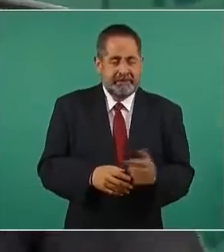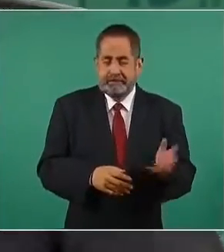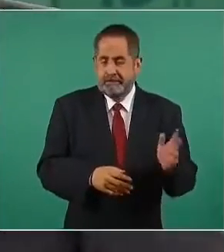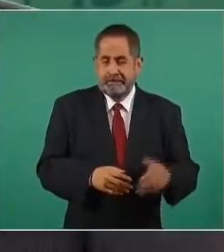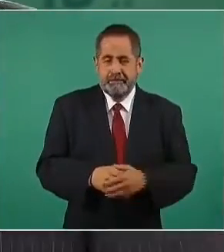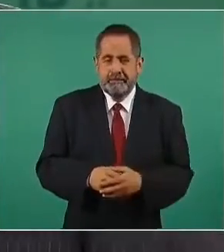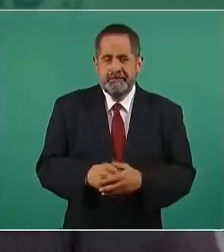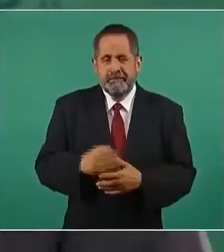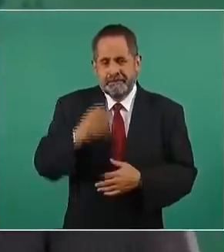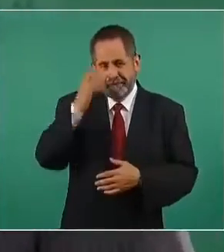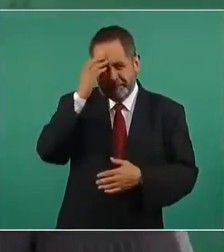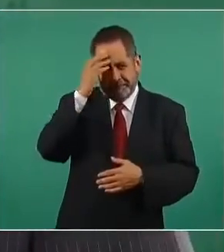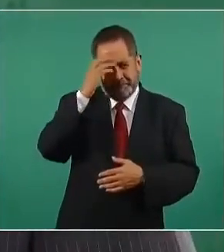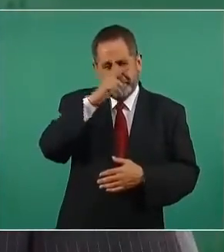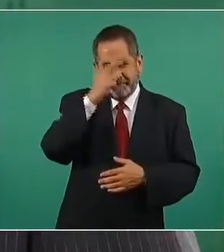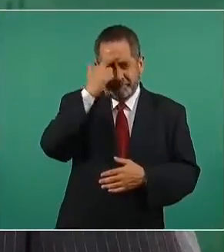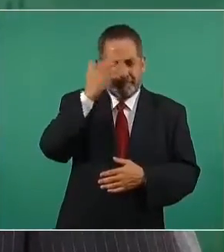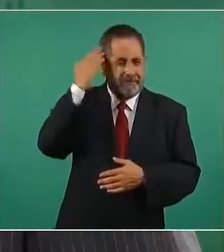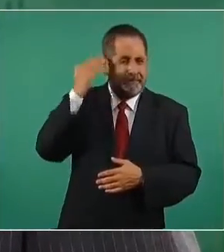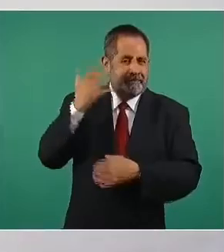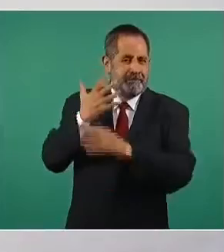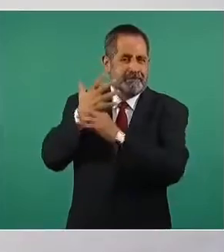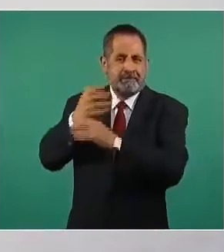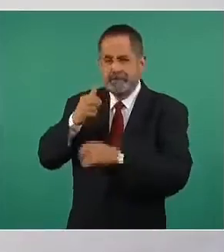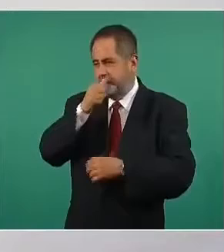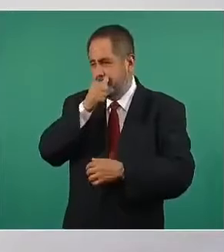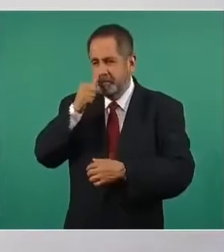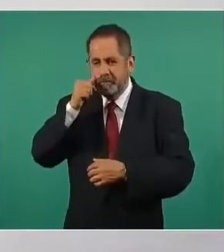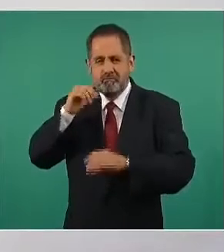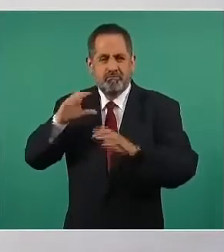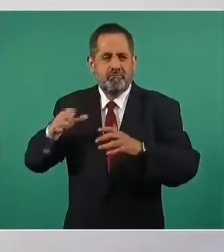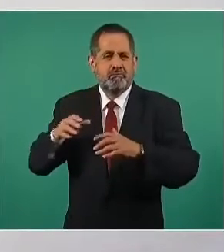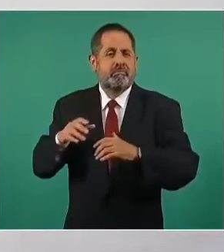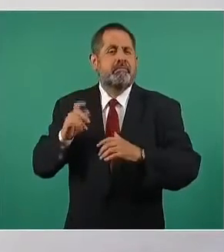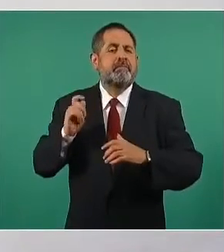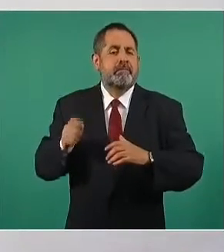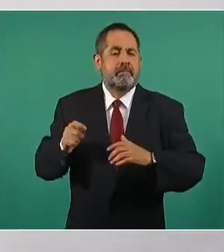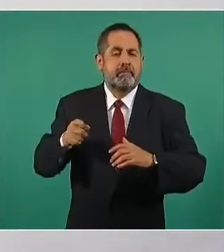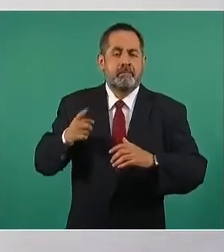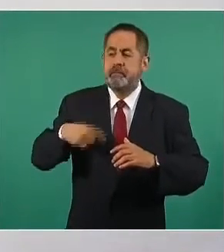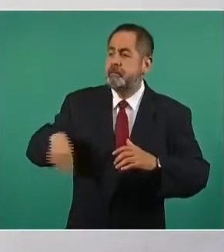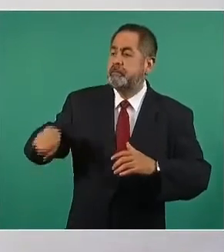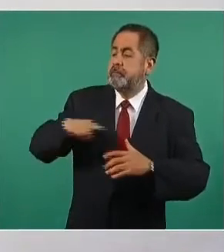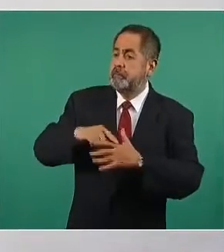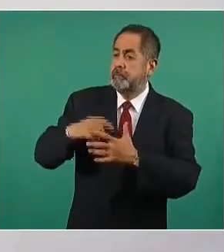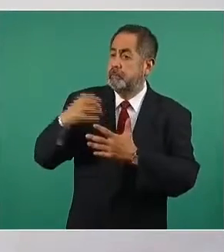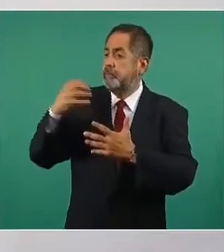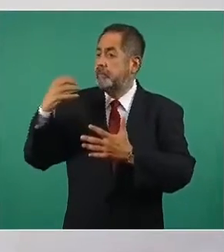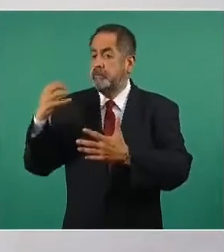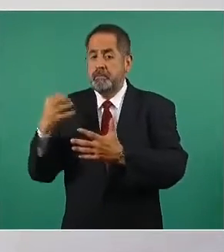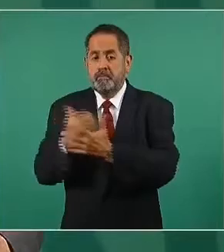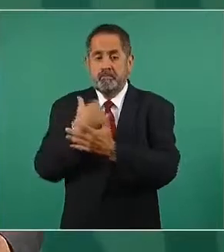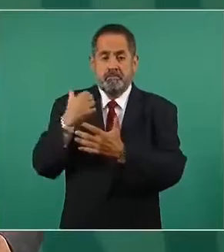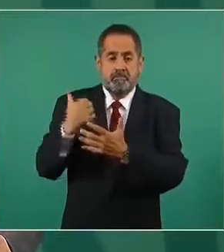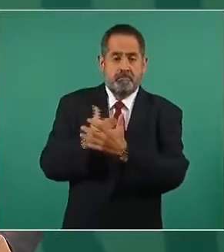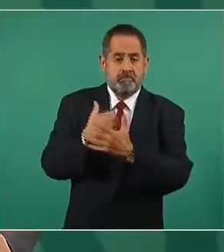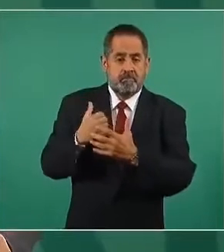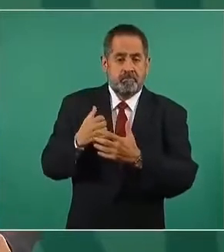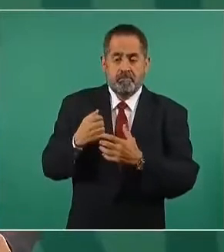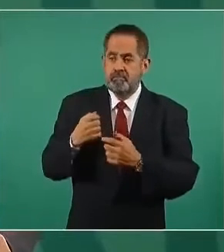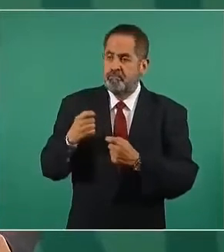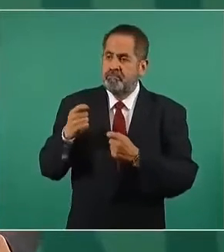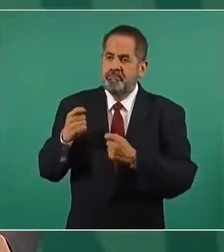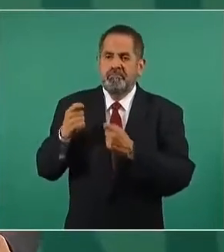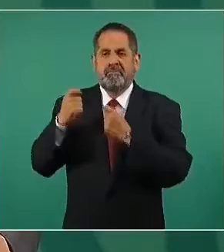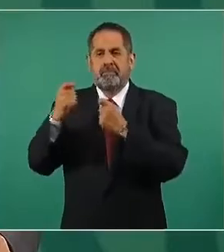Aplica la frase de Juárez: el triunfo de la reacción es moralmente